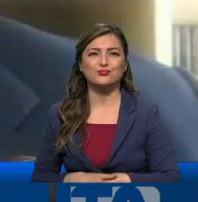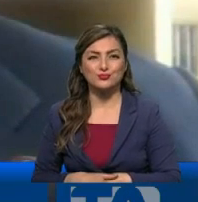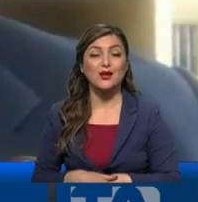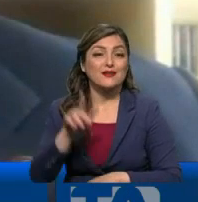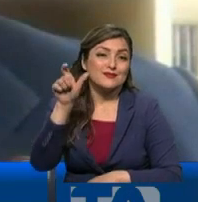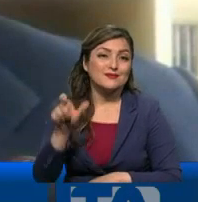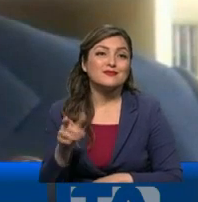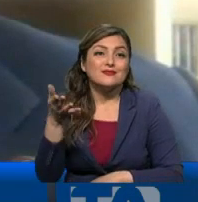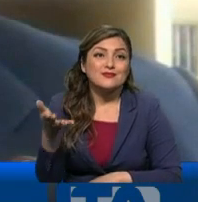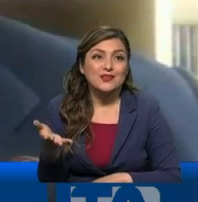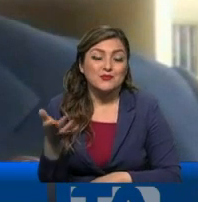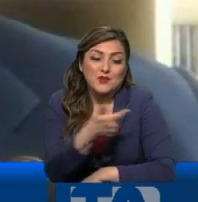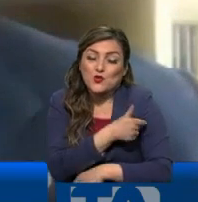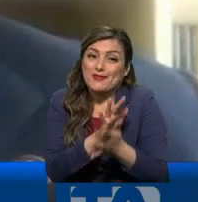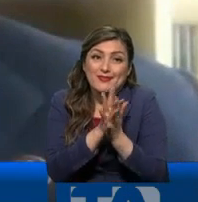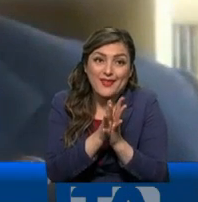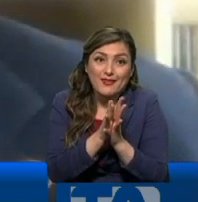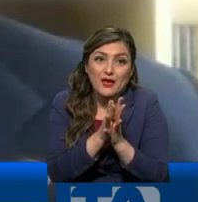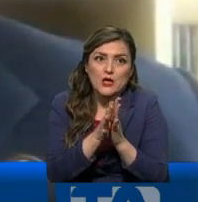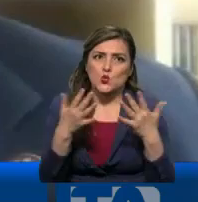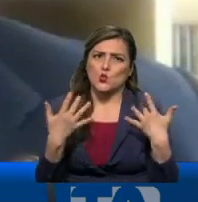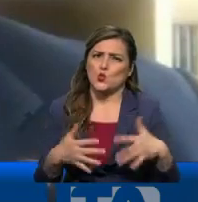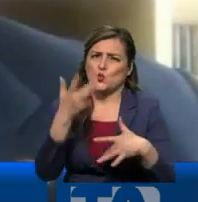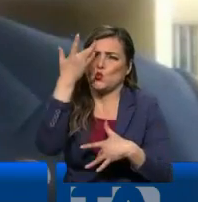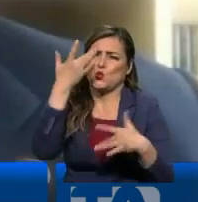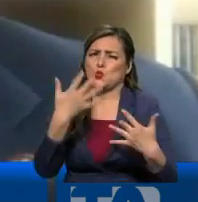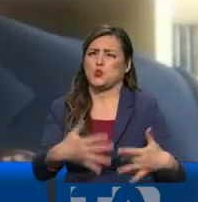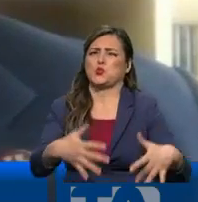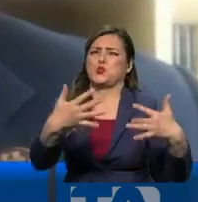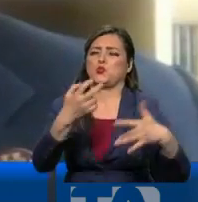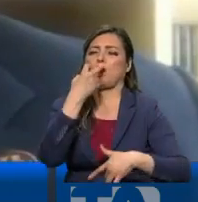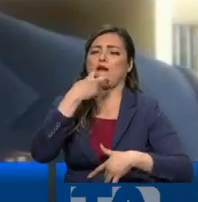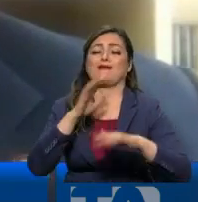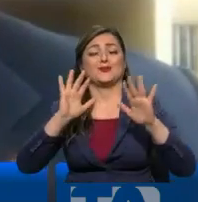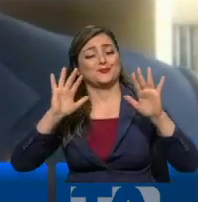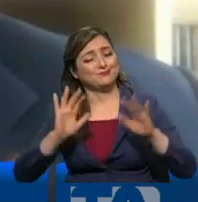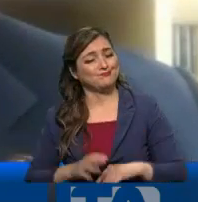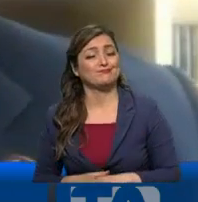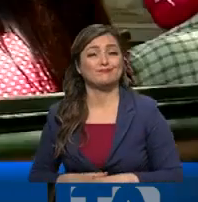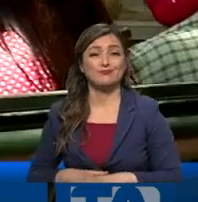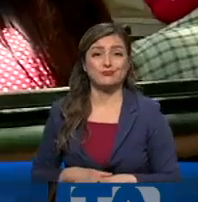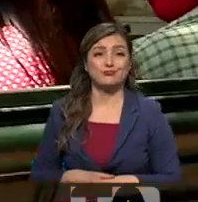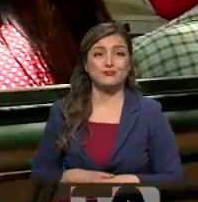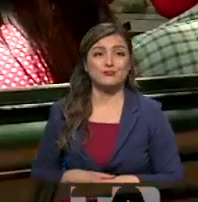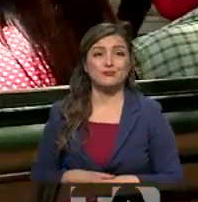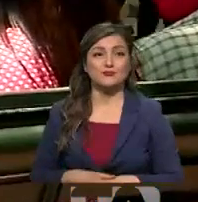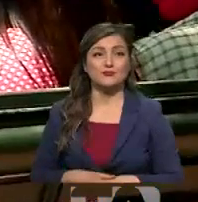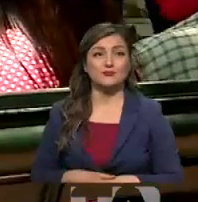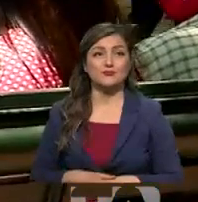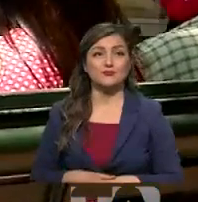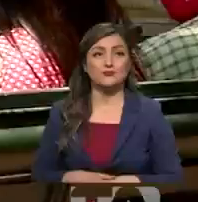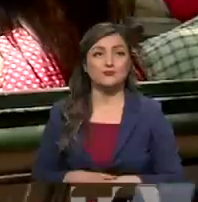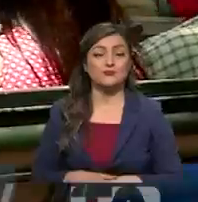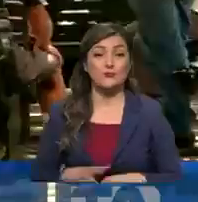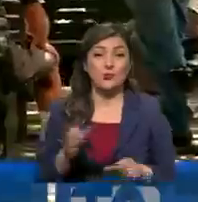esta persona no se hubiera vacunado, seguramente pasaba mal con una enfermedad peligrosa. La mayoría de los